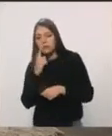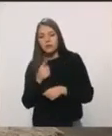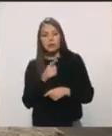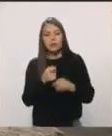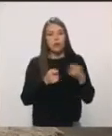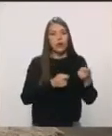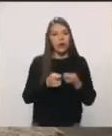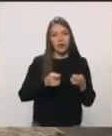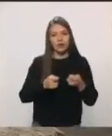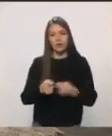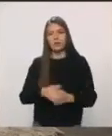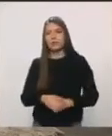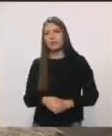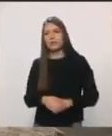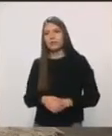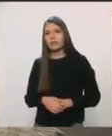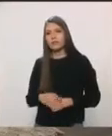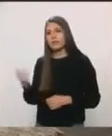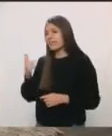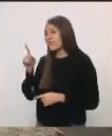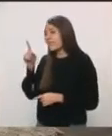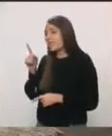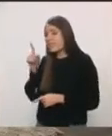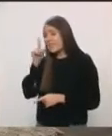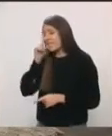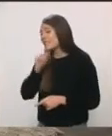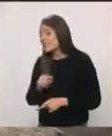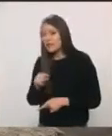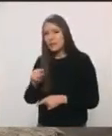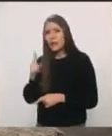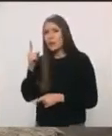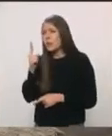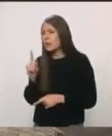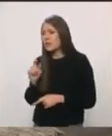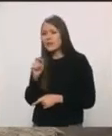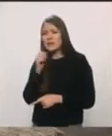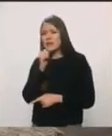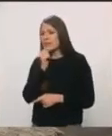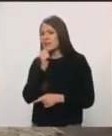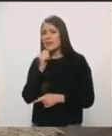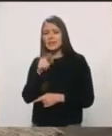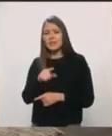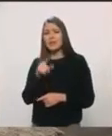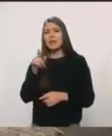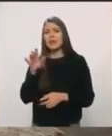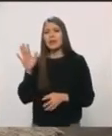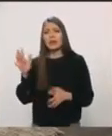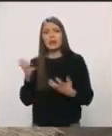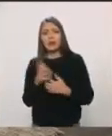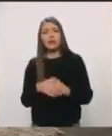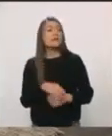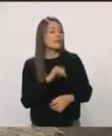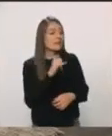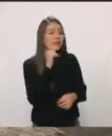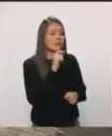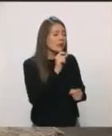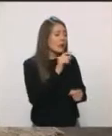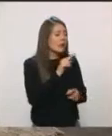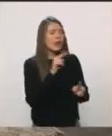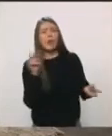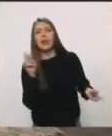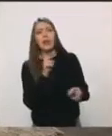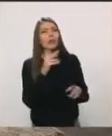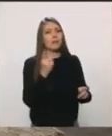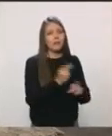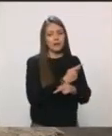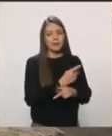presenten. Un accidente, Neri, pasa así, en un segundo. O sea, quitas la mirada y ya está sucediendo. Sí. Diego, a ver, comenzamos. ¿Qué